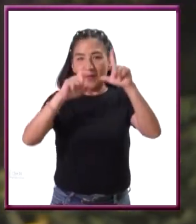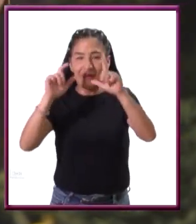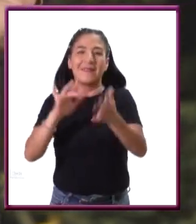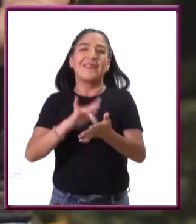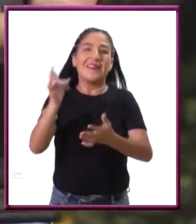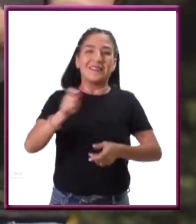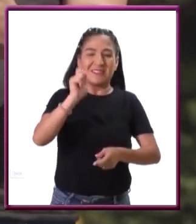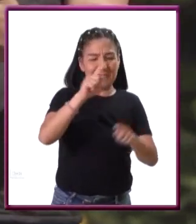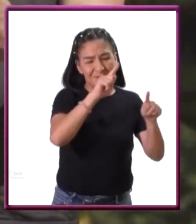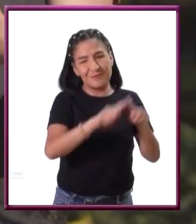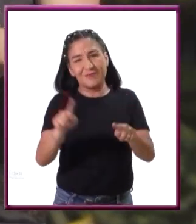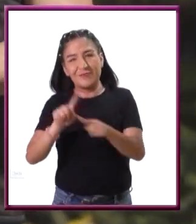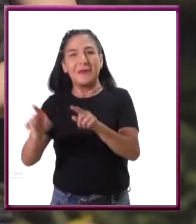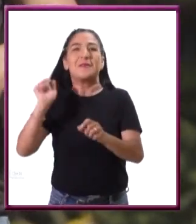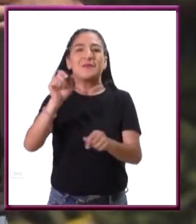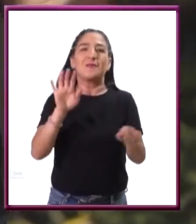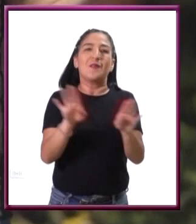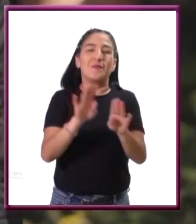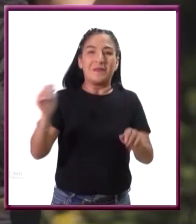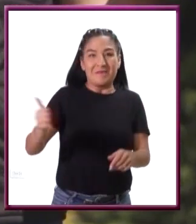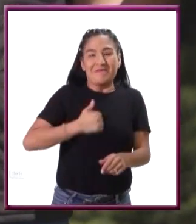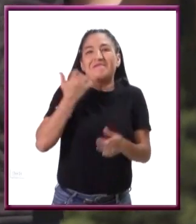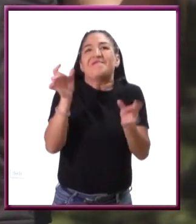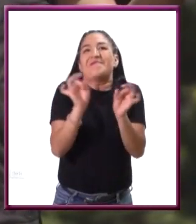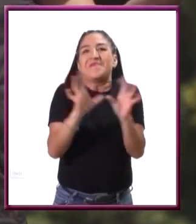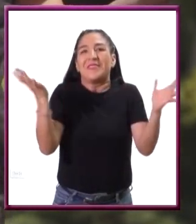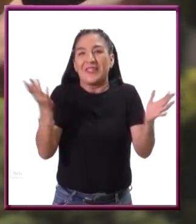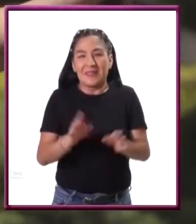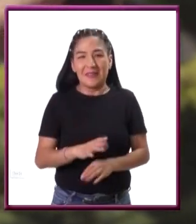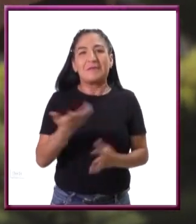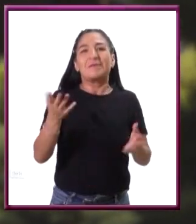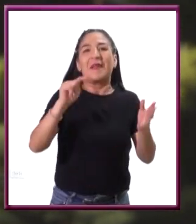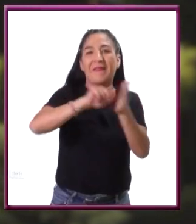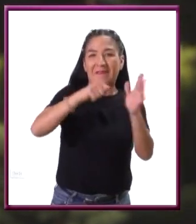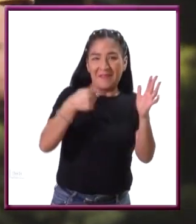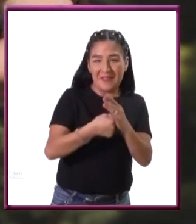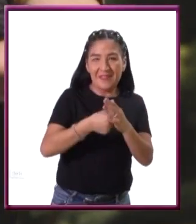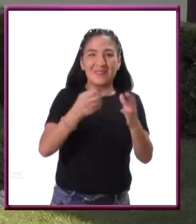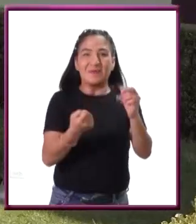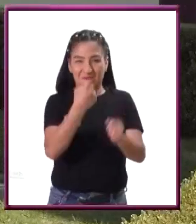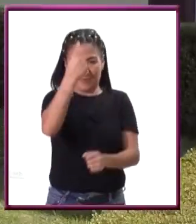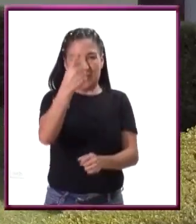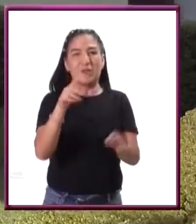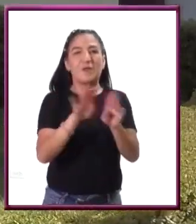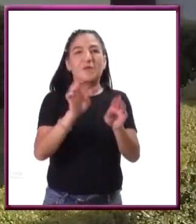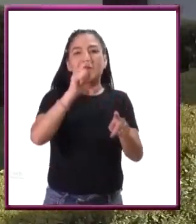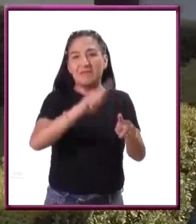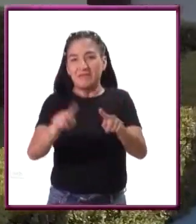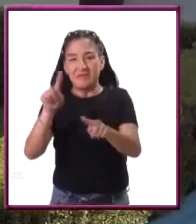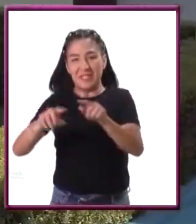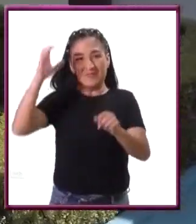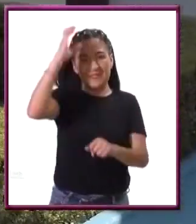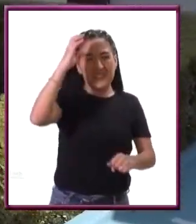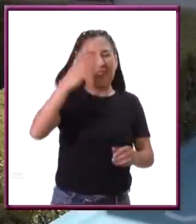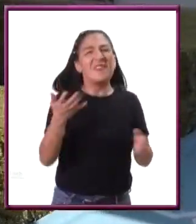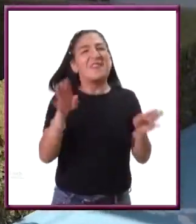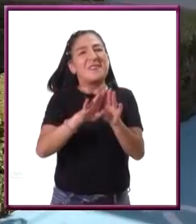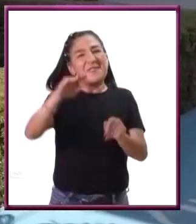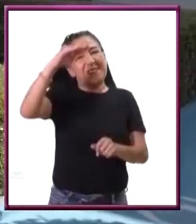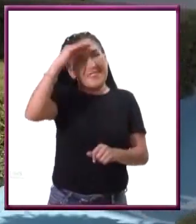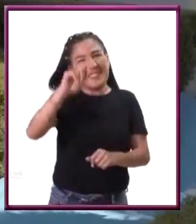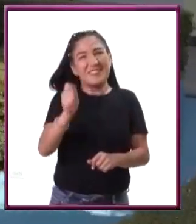de afortunados accidentes, innovaciones técnicas y sus productos científicos. ¿Quién iba a pensar que algo que era